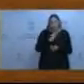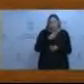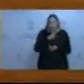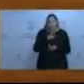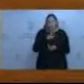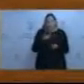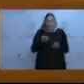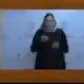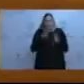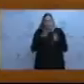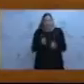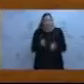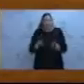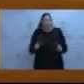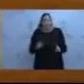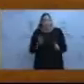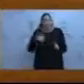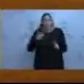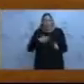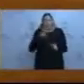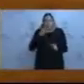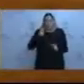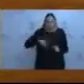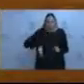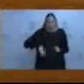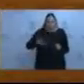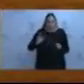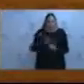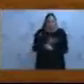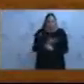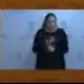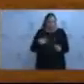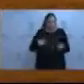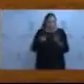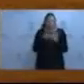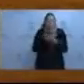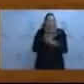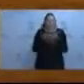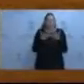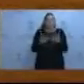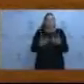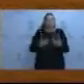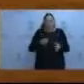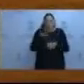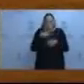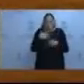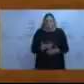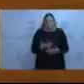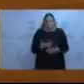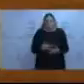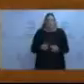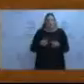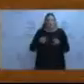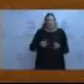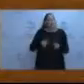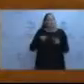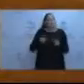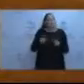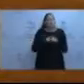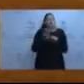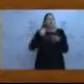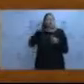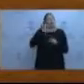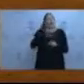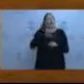ya totalmente obsoleto. Se propone ahora un texto actualizado, moderno y que nos pondrá en la órbita de las comunidades avanzadas. Solamente